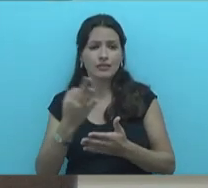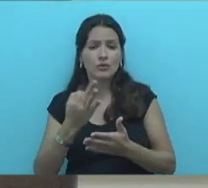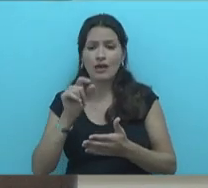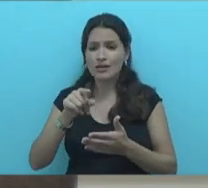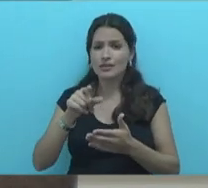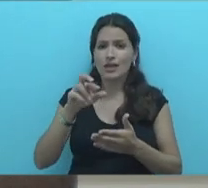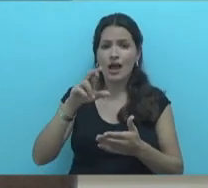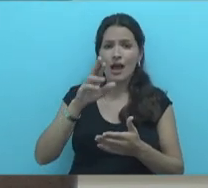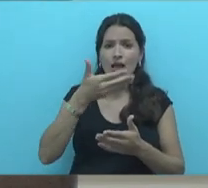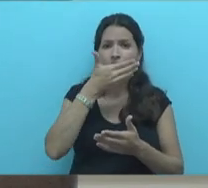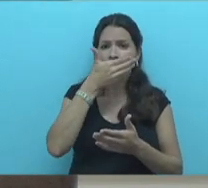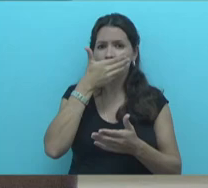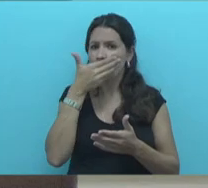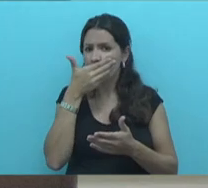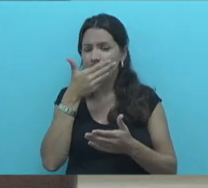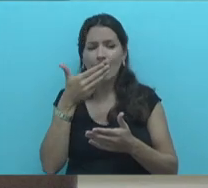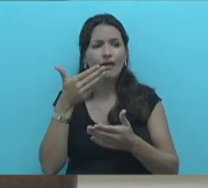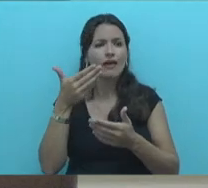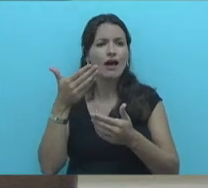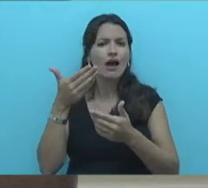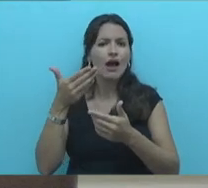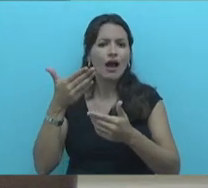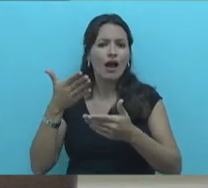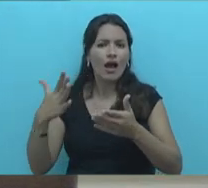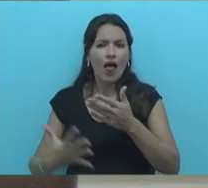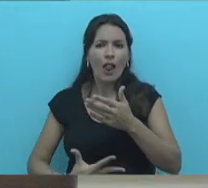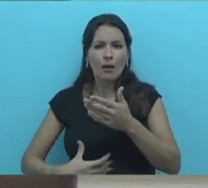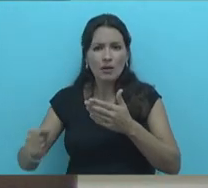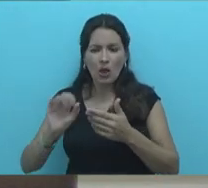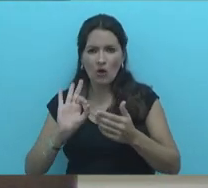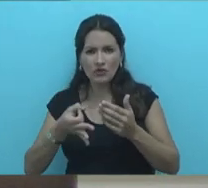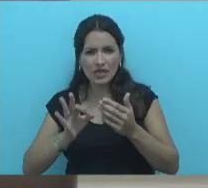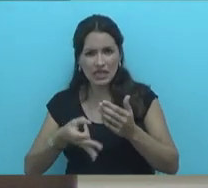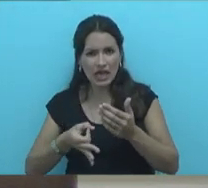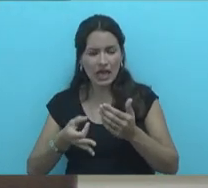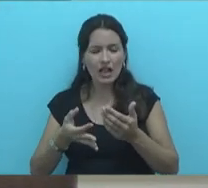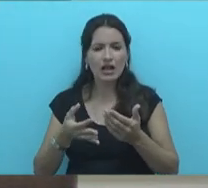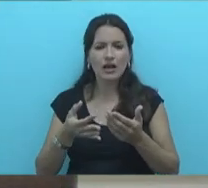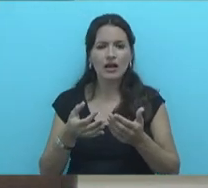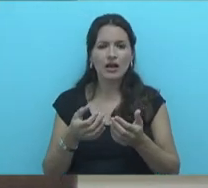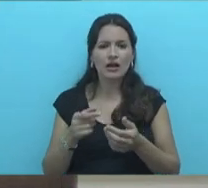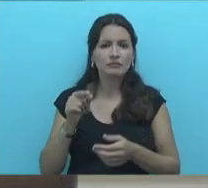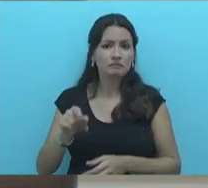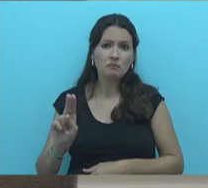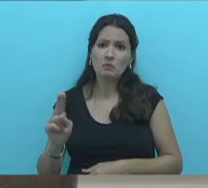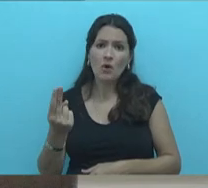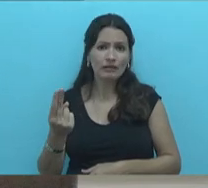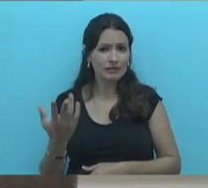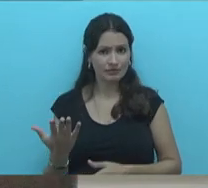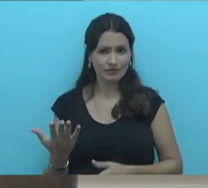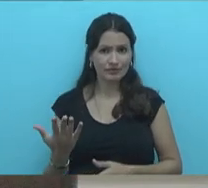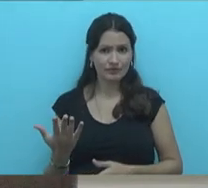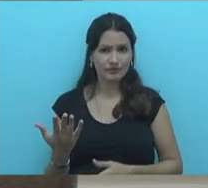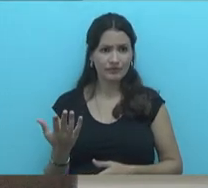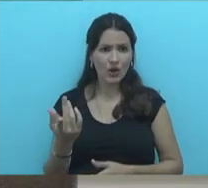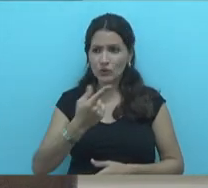secuestrada y obligada a abortar, no pudo decidir sobre su cuerpo y allí muerta. Nosotras sabemos lo que